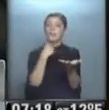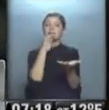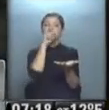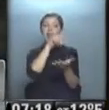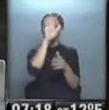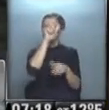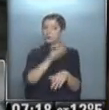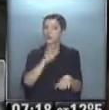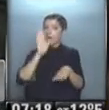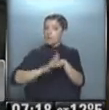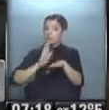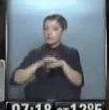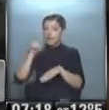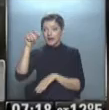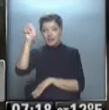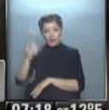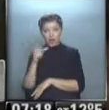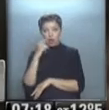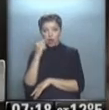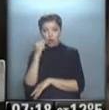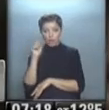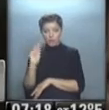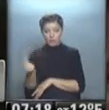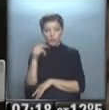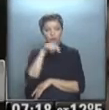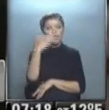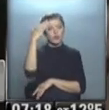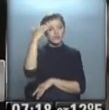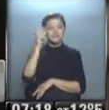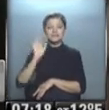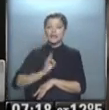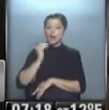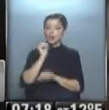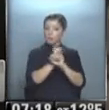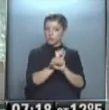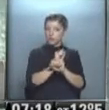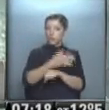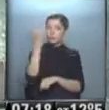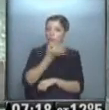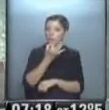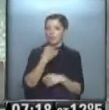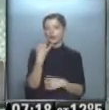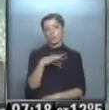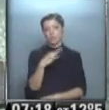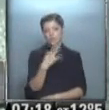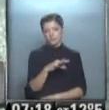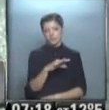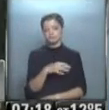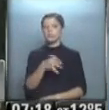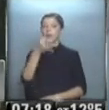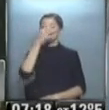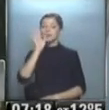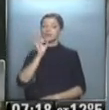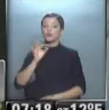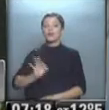josé pedraza quien apeló su sentencia de 15 años de prisión el 20 de octubre de 2010 ferreira protestaba